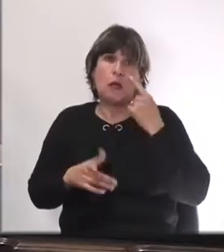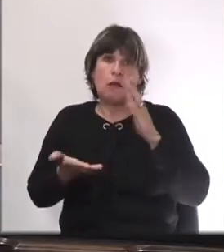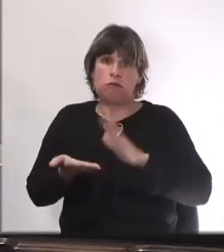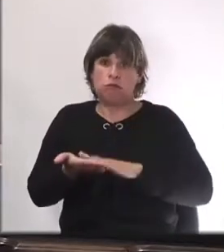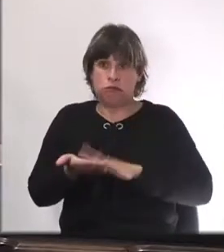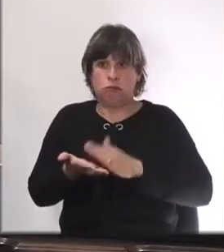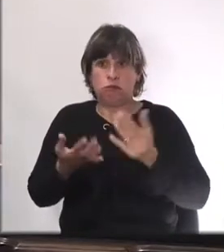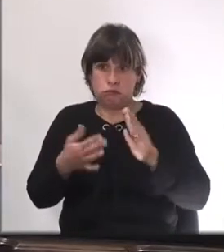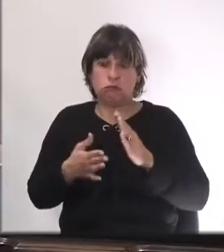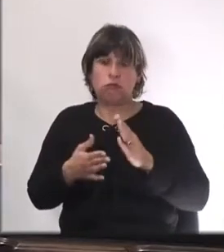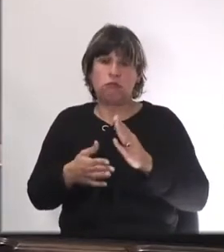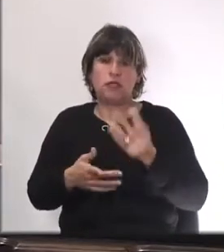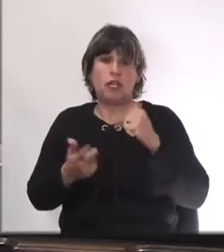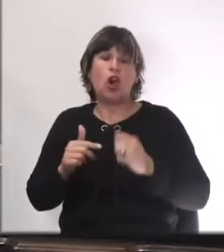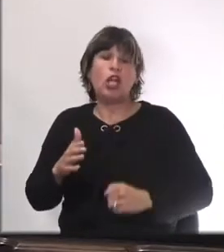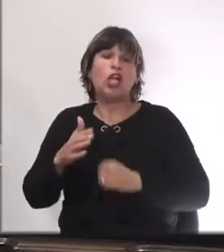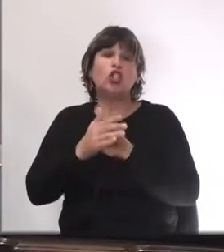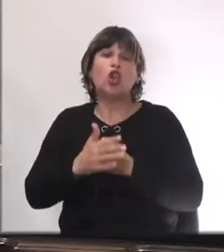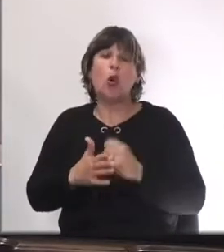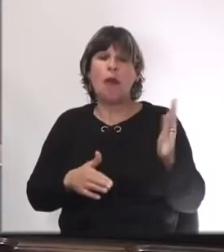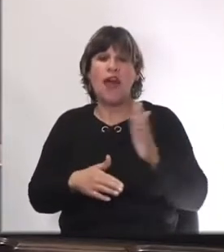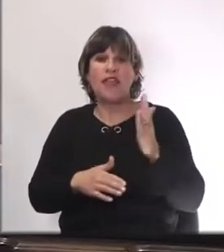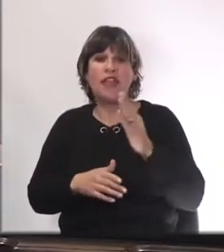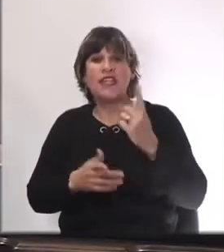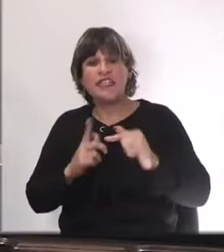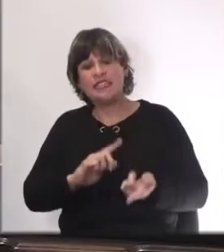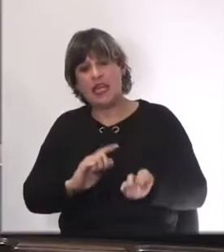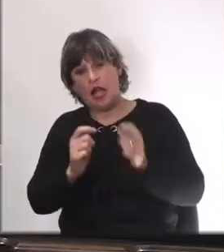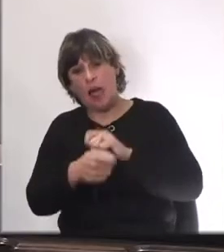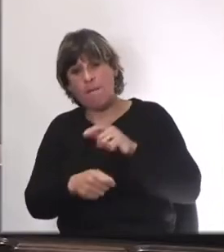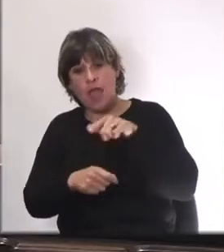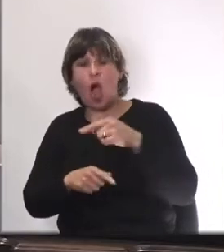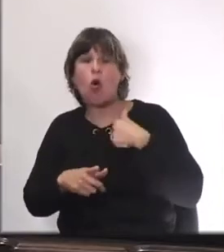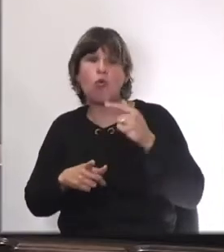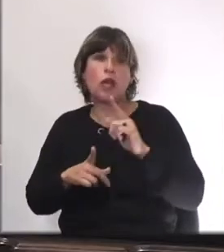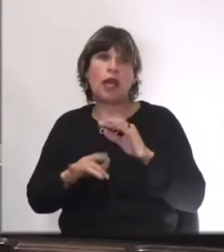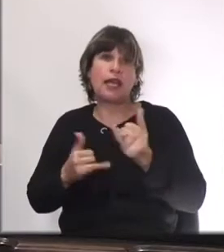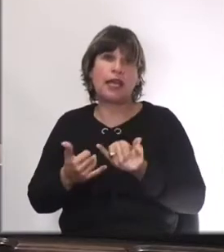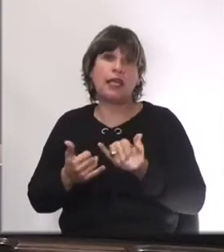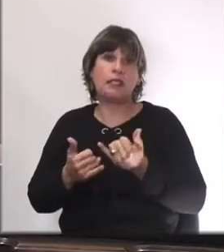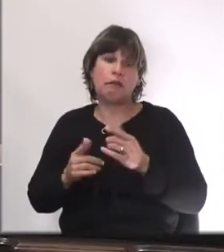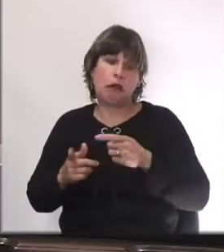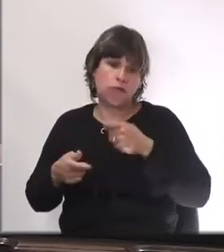como era el tope de deuda, y se pasa a una construida que es